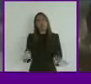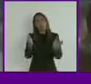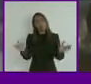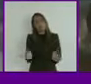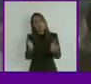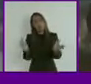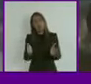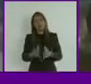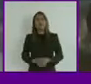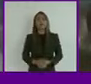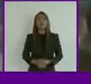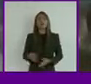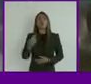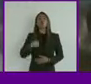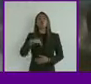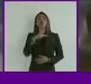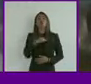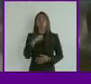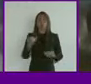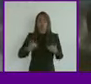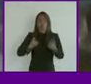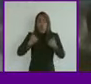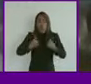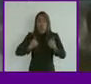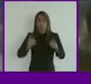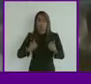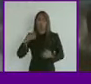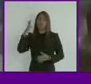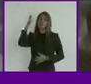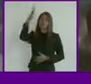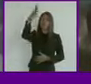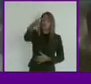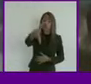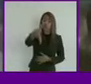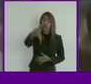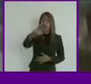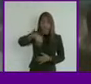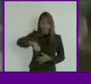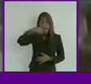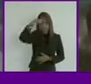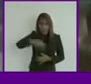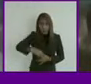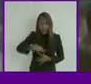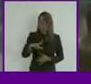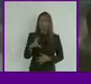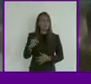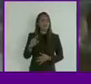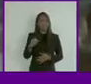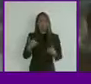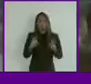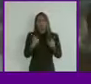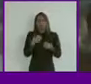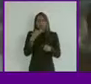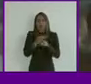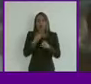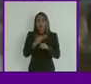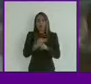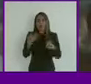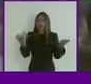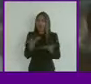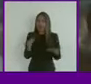usted es que nosotros como jóvenes no somos el futuro de México, no somos el presente, y en este momento depende de nosotros